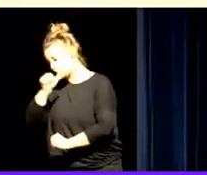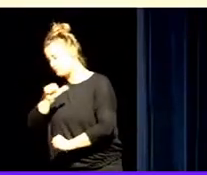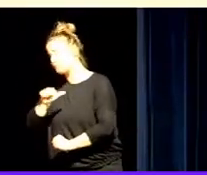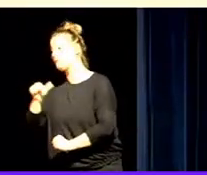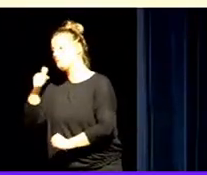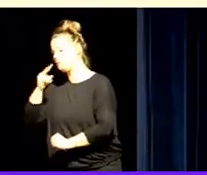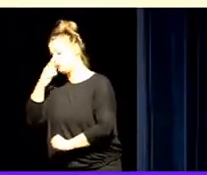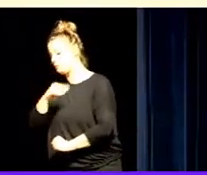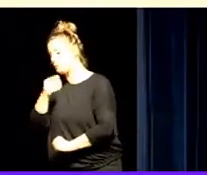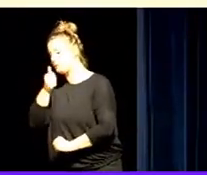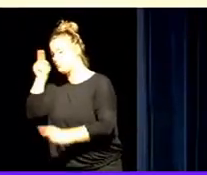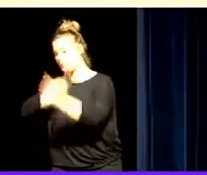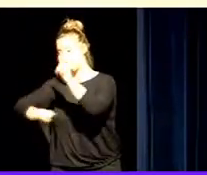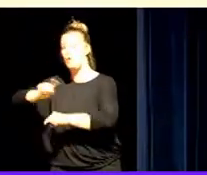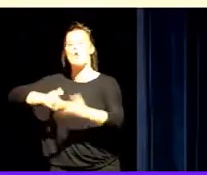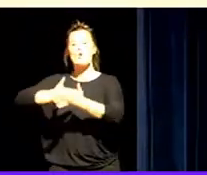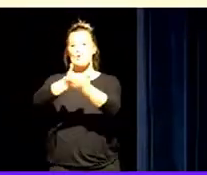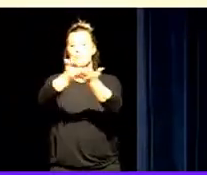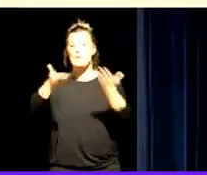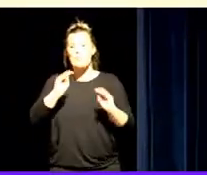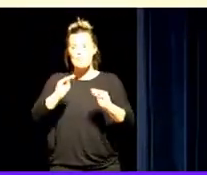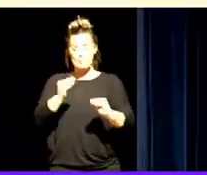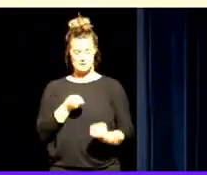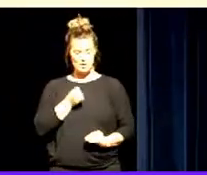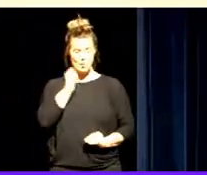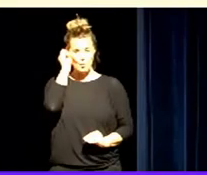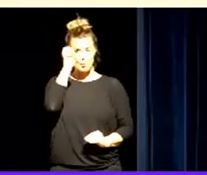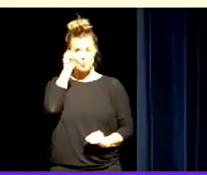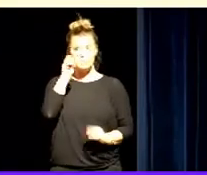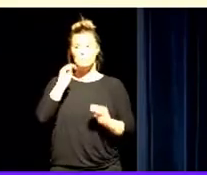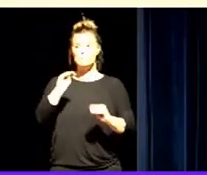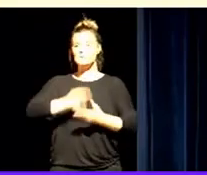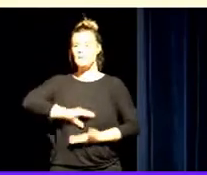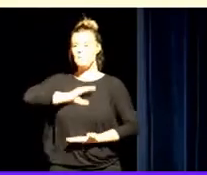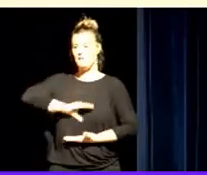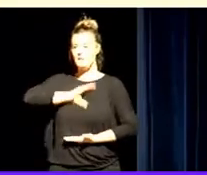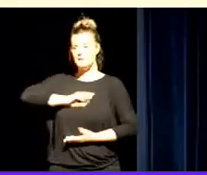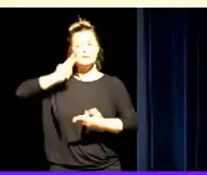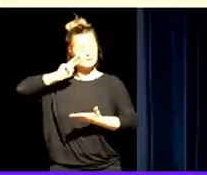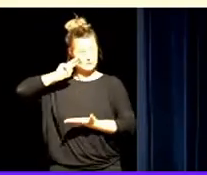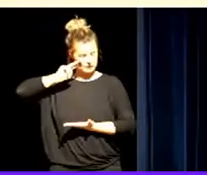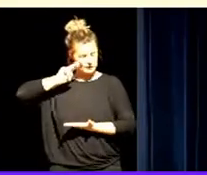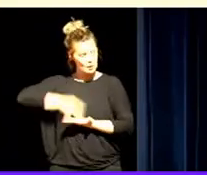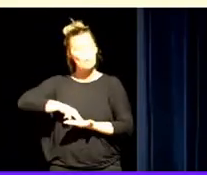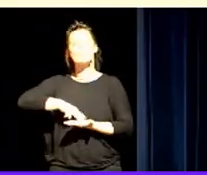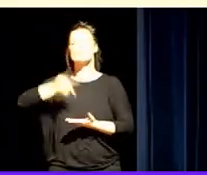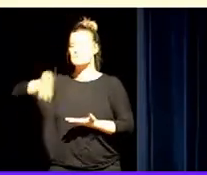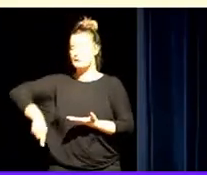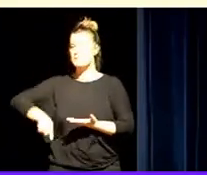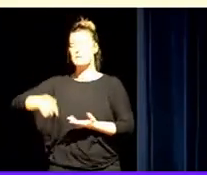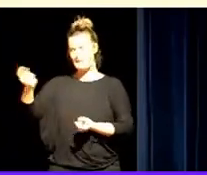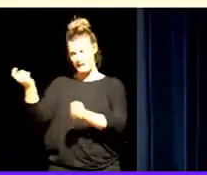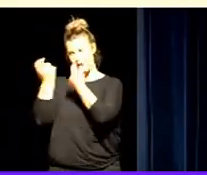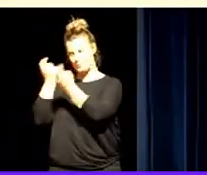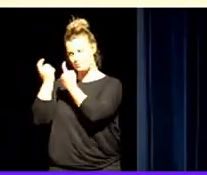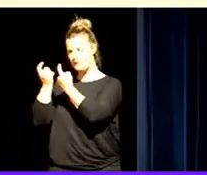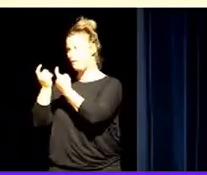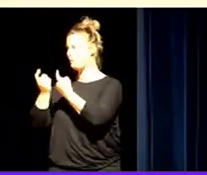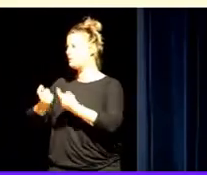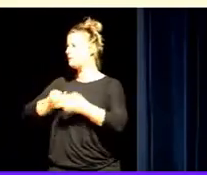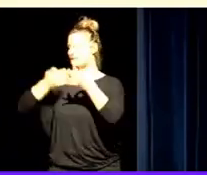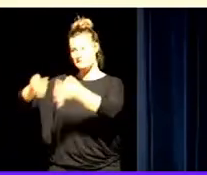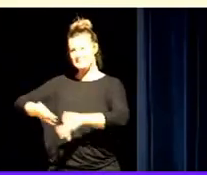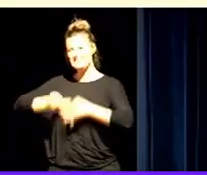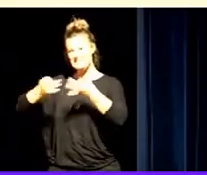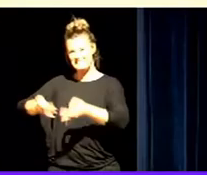problemas. Confiar en vuestra lucecita y en vuestras capacidades y reconocer también, por supuesto, que el alumnado es siempre el